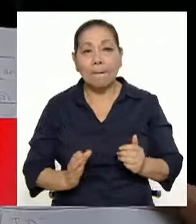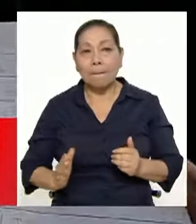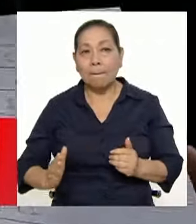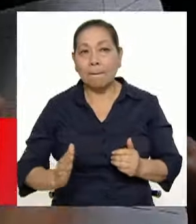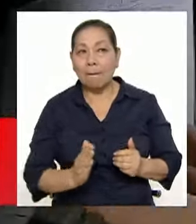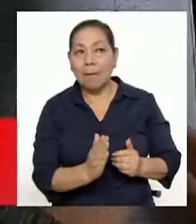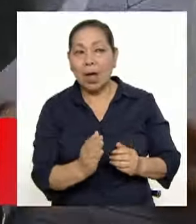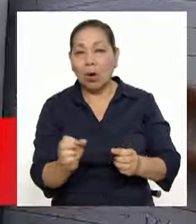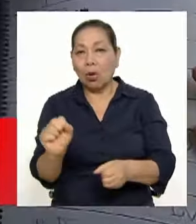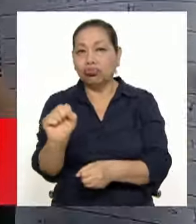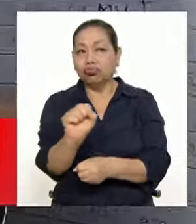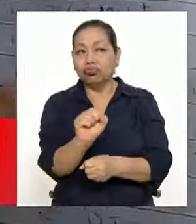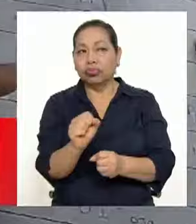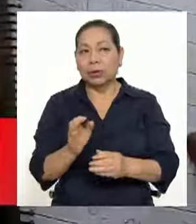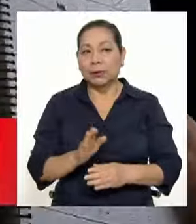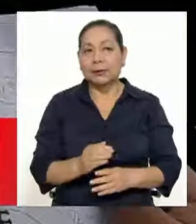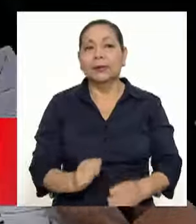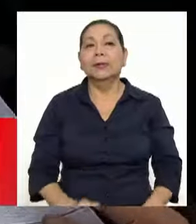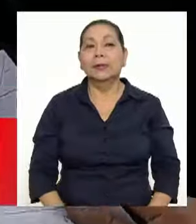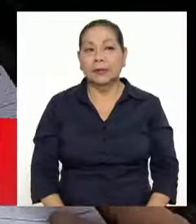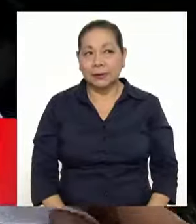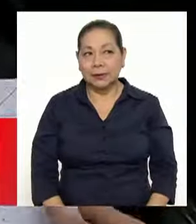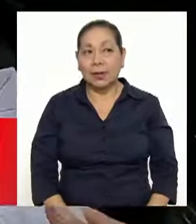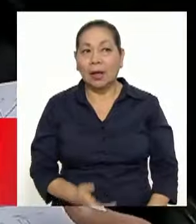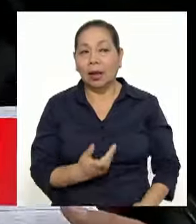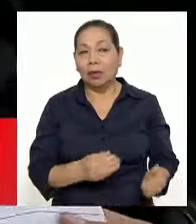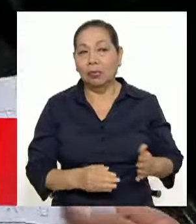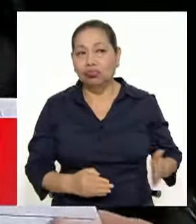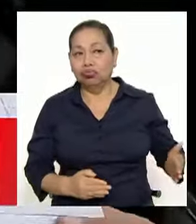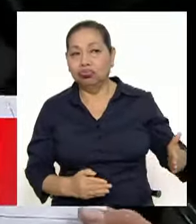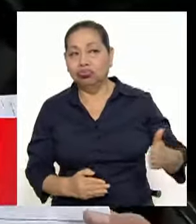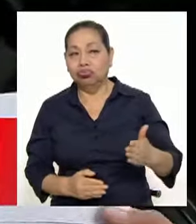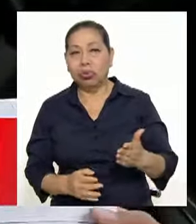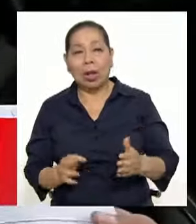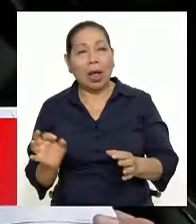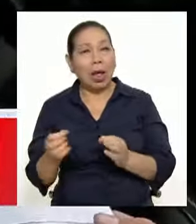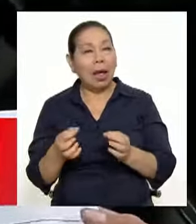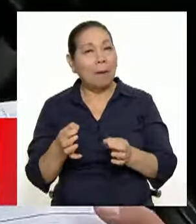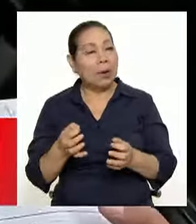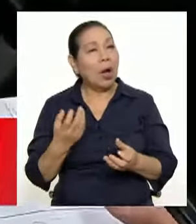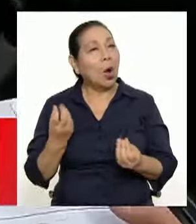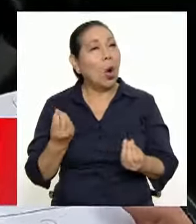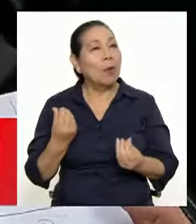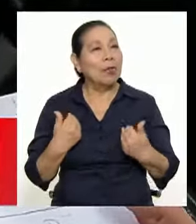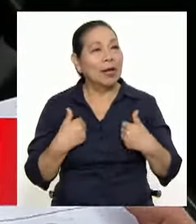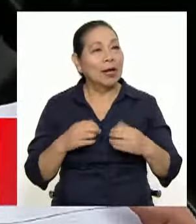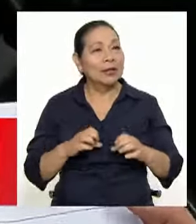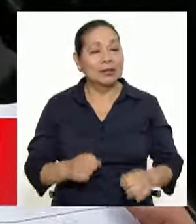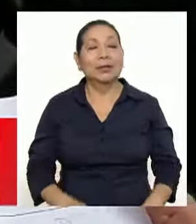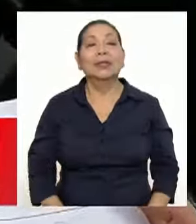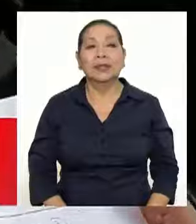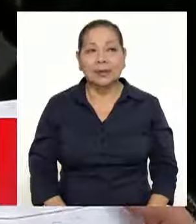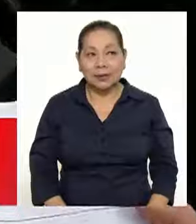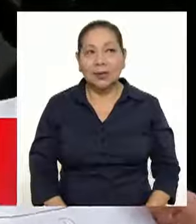veloz está acá. Media veloz. Izquierda media la que viene. Izquierda media.